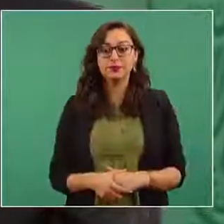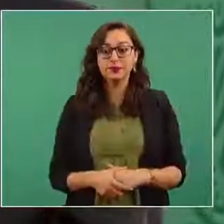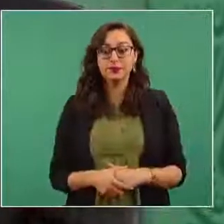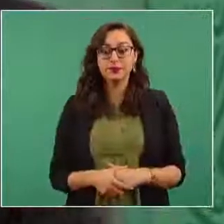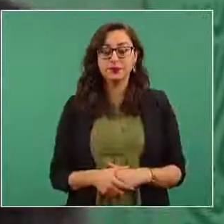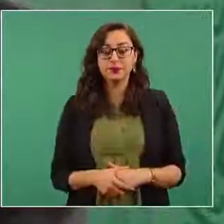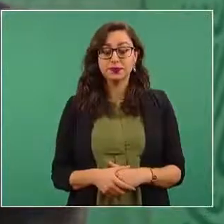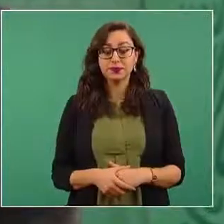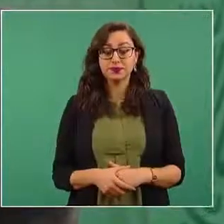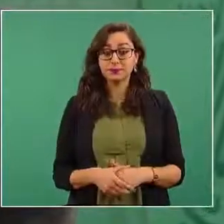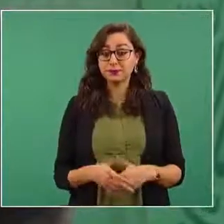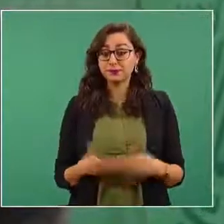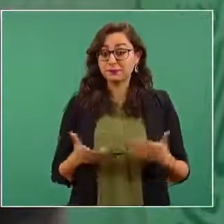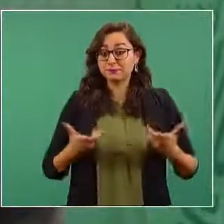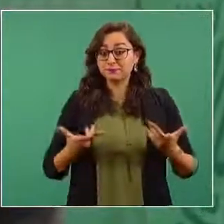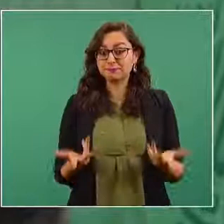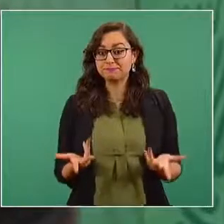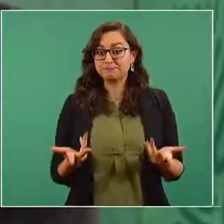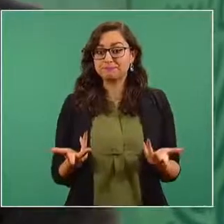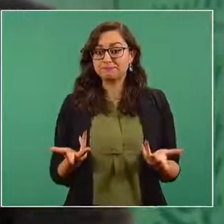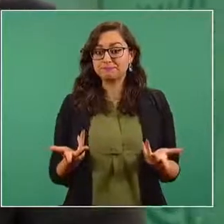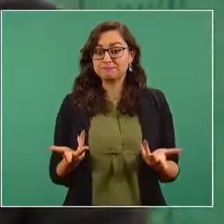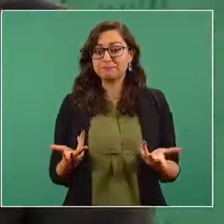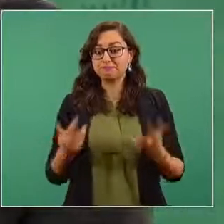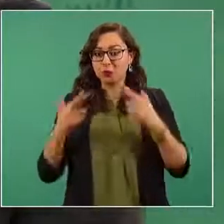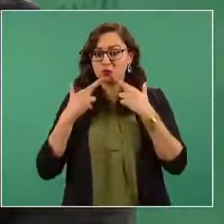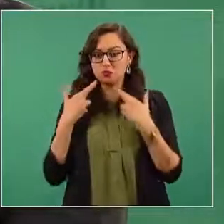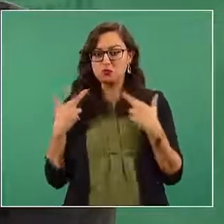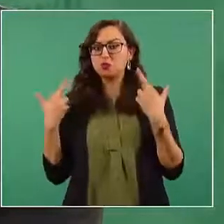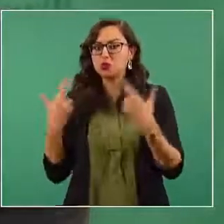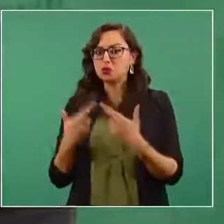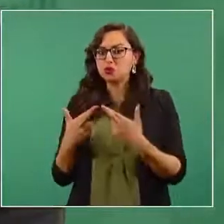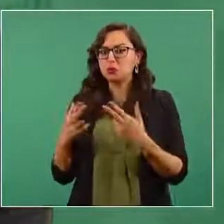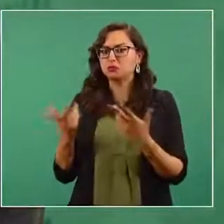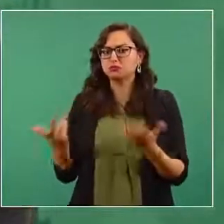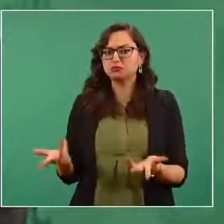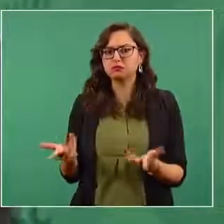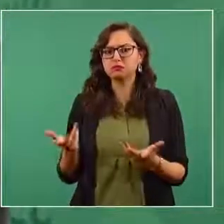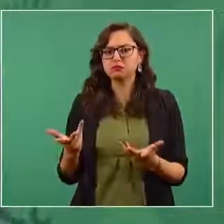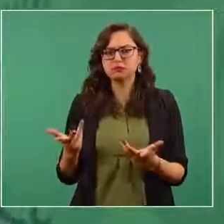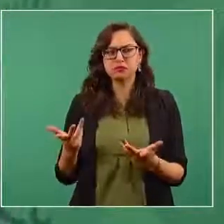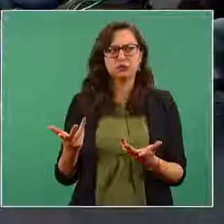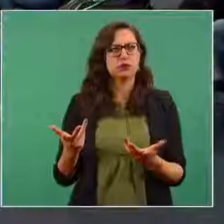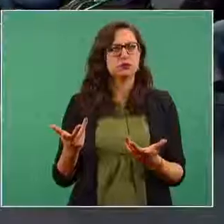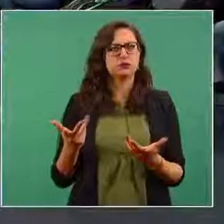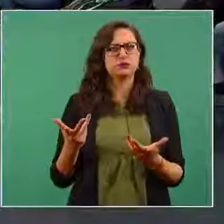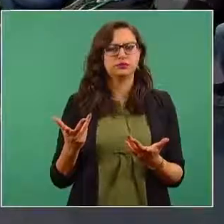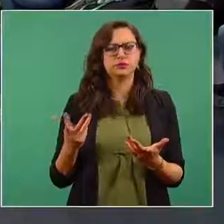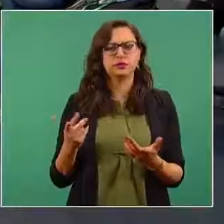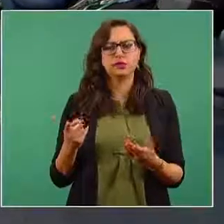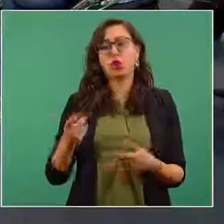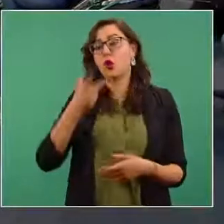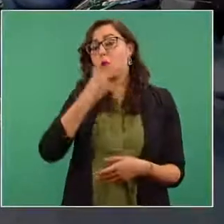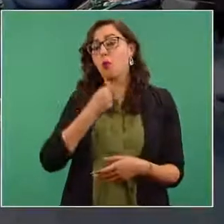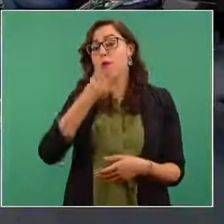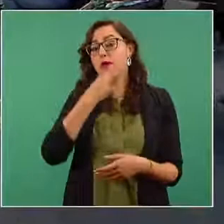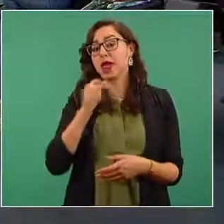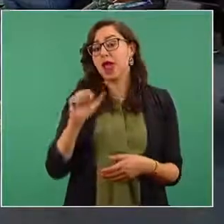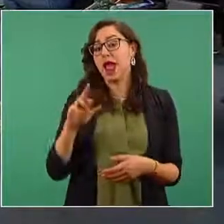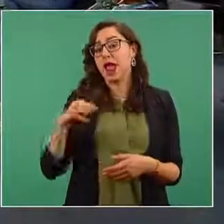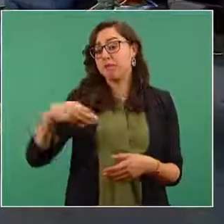Entonces, estamos en una reunión, estaba el finado Arnaldo Córdoba,